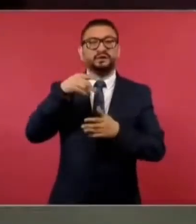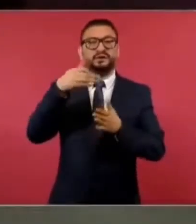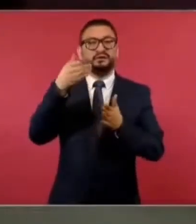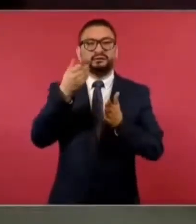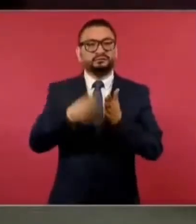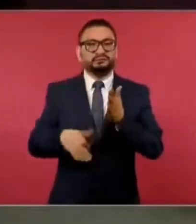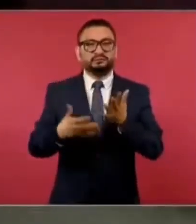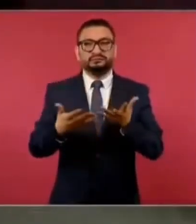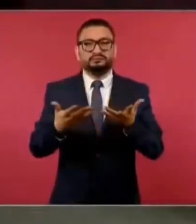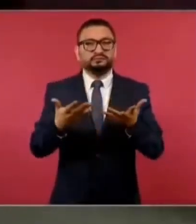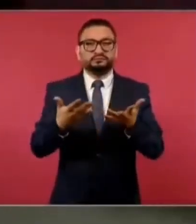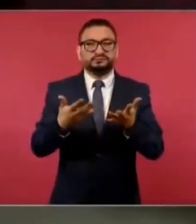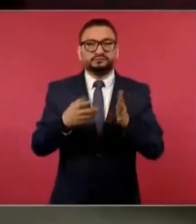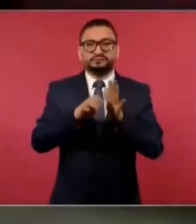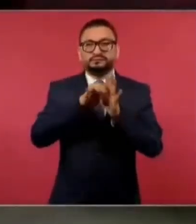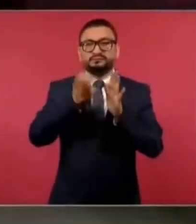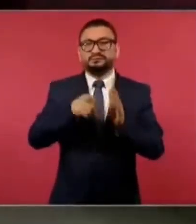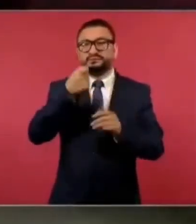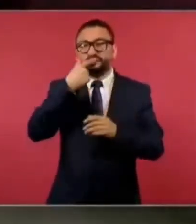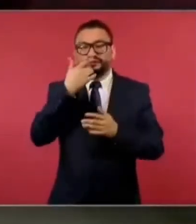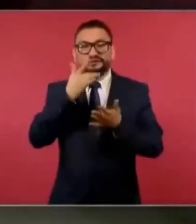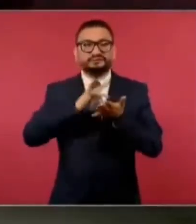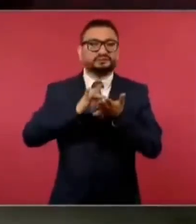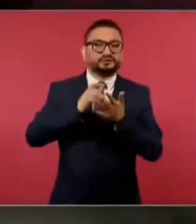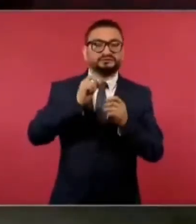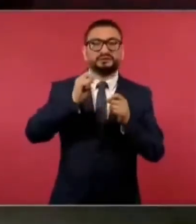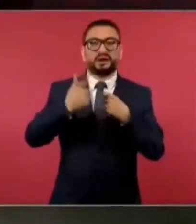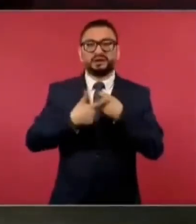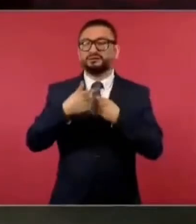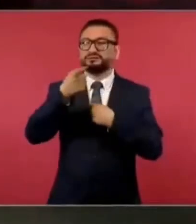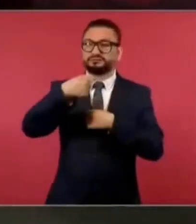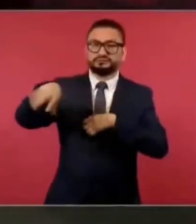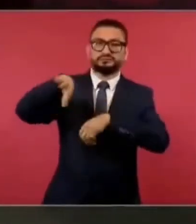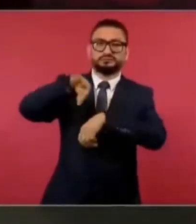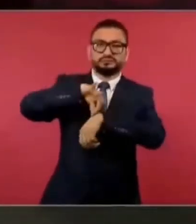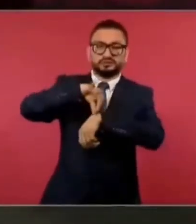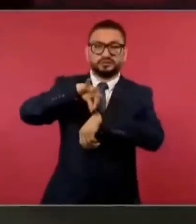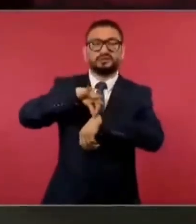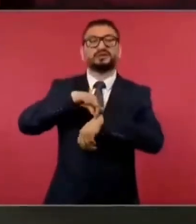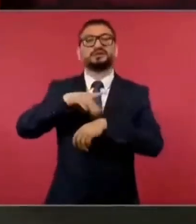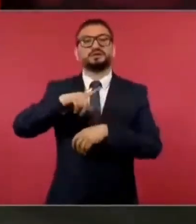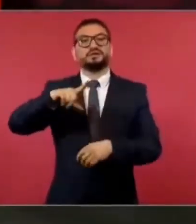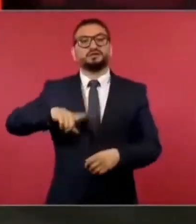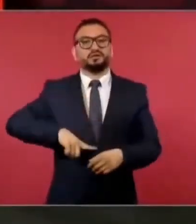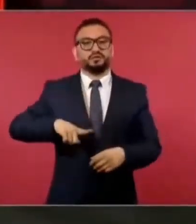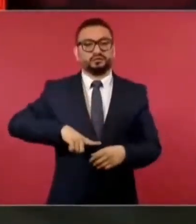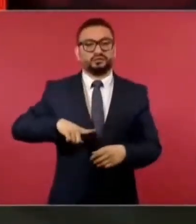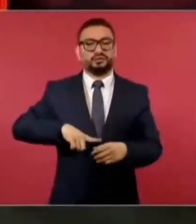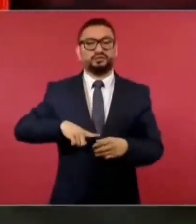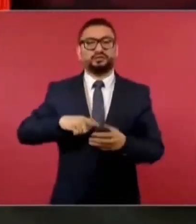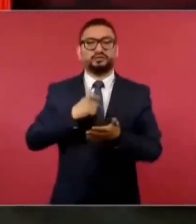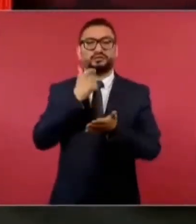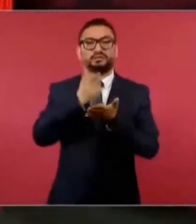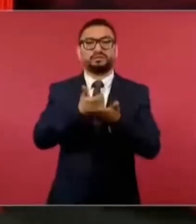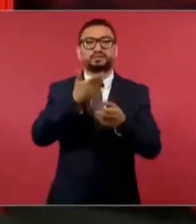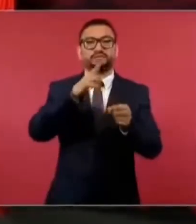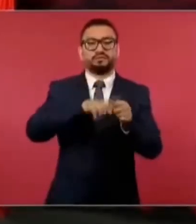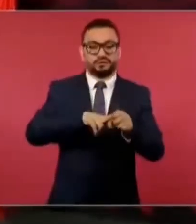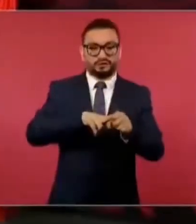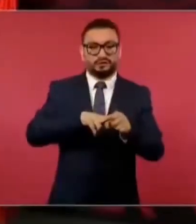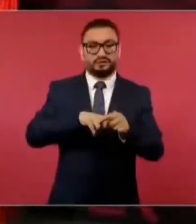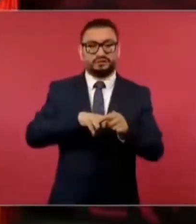faltaba la medicina, a una farmacia, y que el gobierno iba a pagar el hospital, iba a